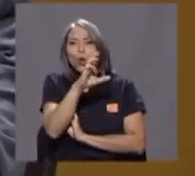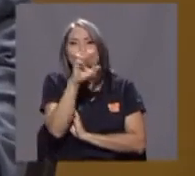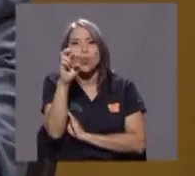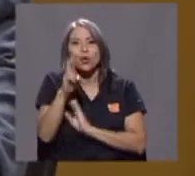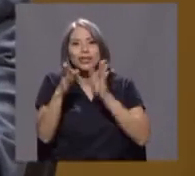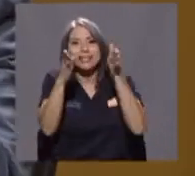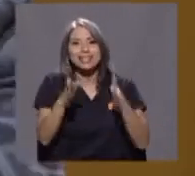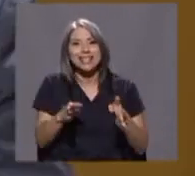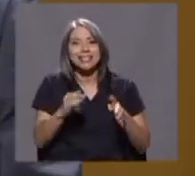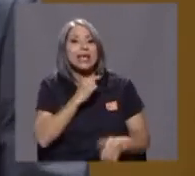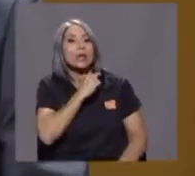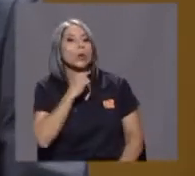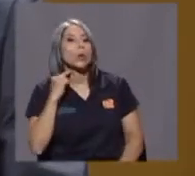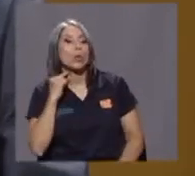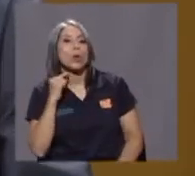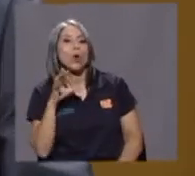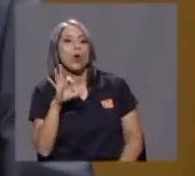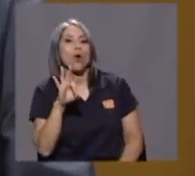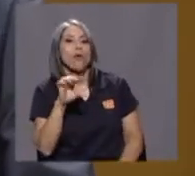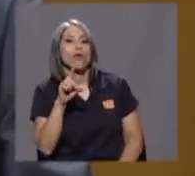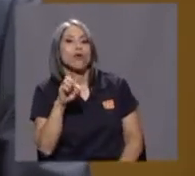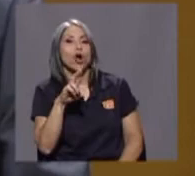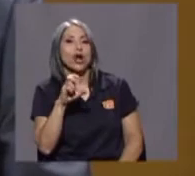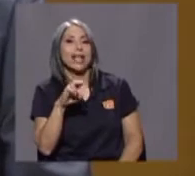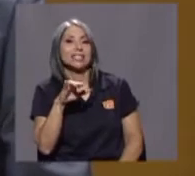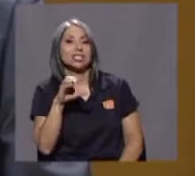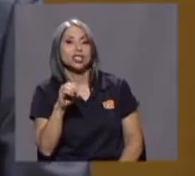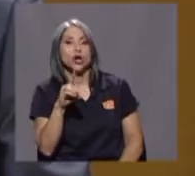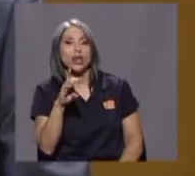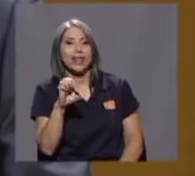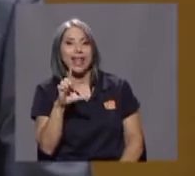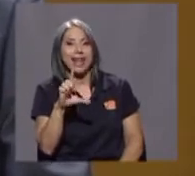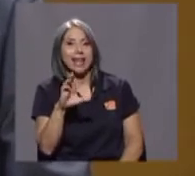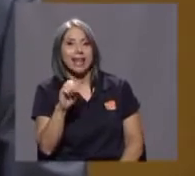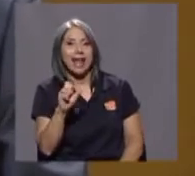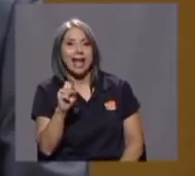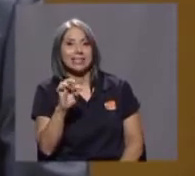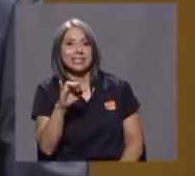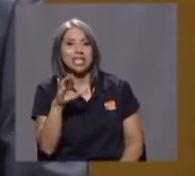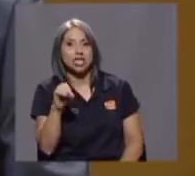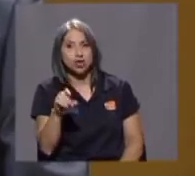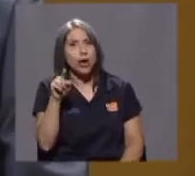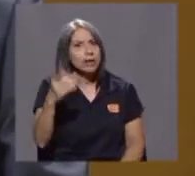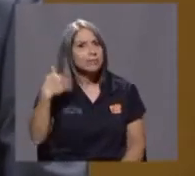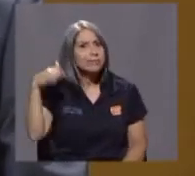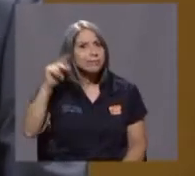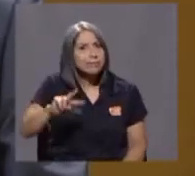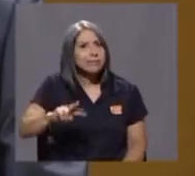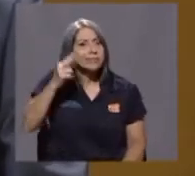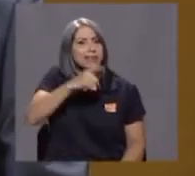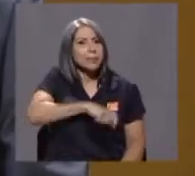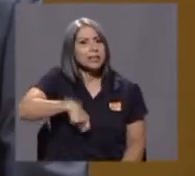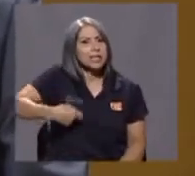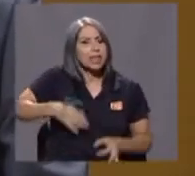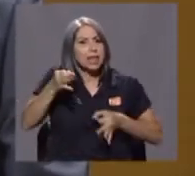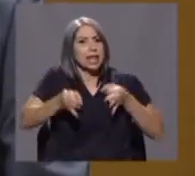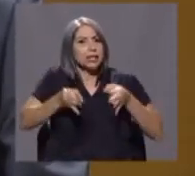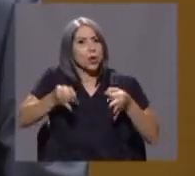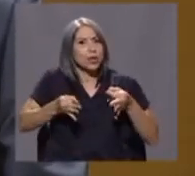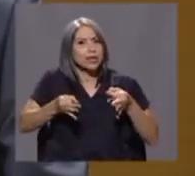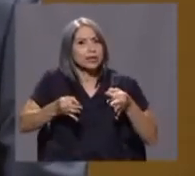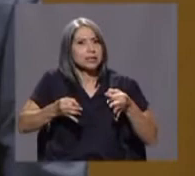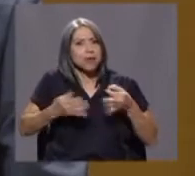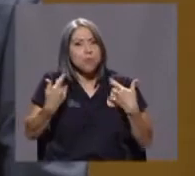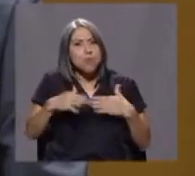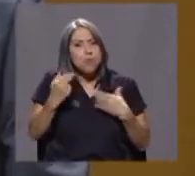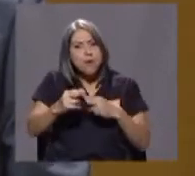El cura Florencio del Castillo llegó a ser inclusive vicepresidente de las Cortes, lo cual era un honor muy grande, porque proviniendo de